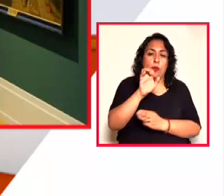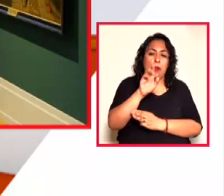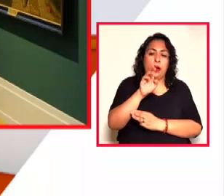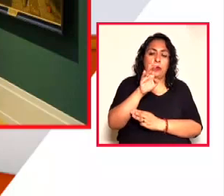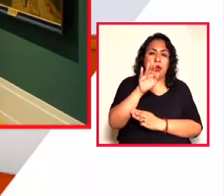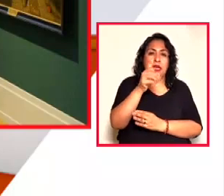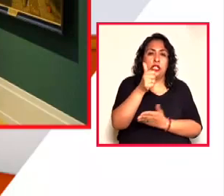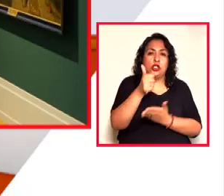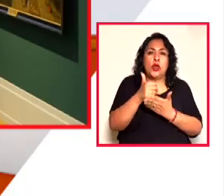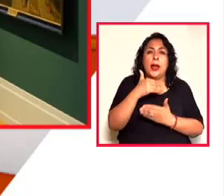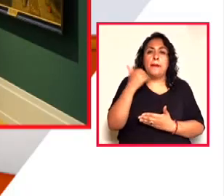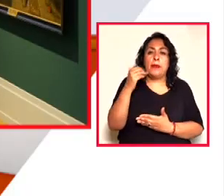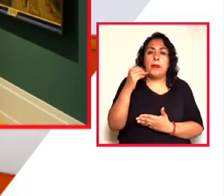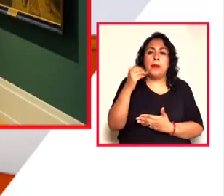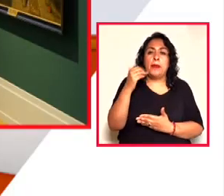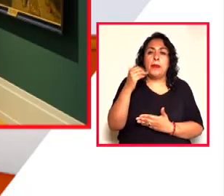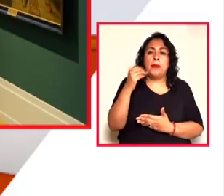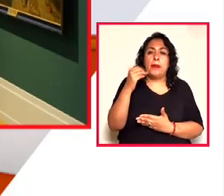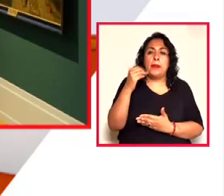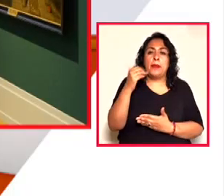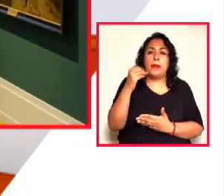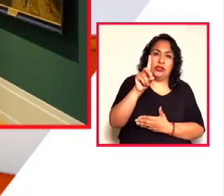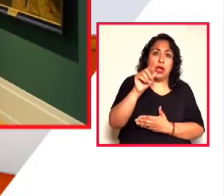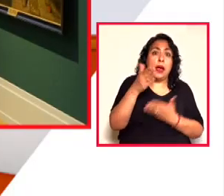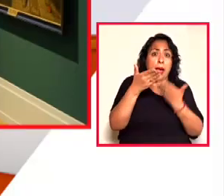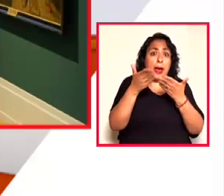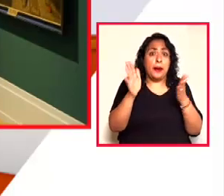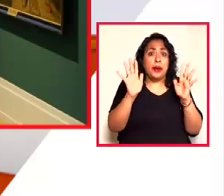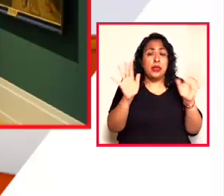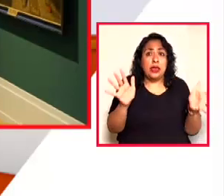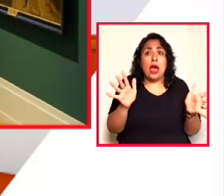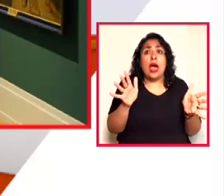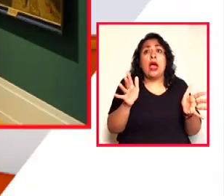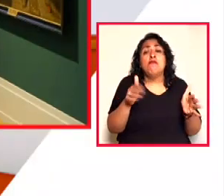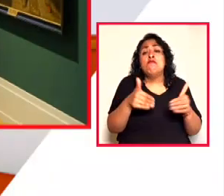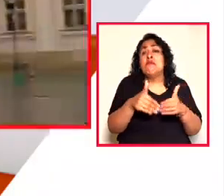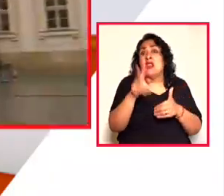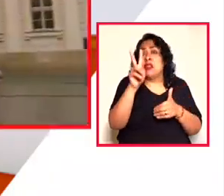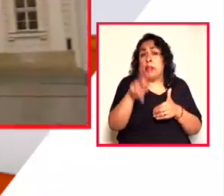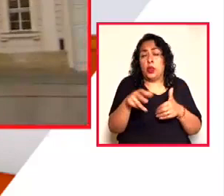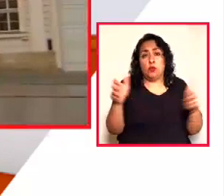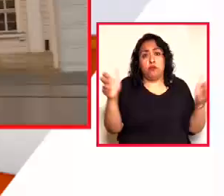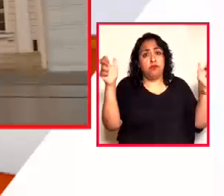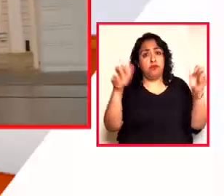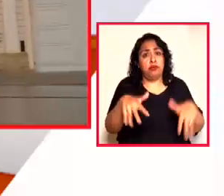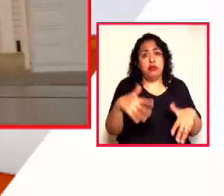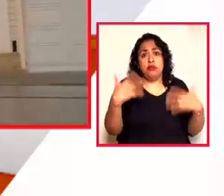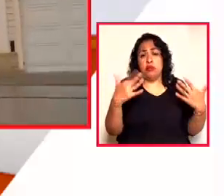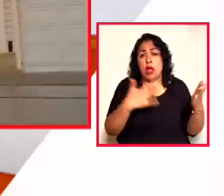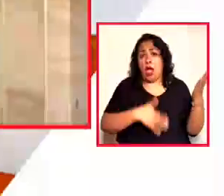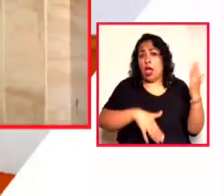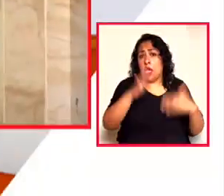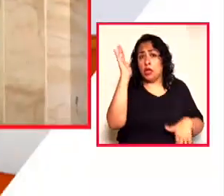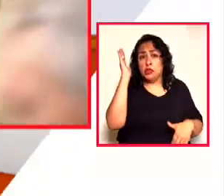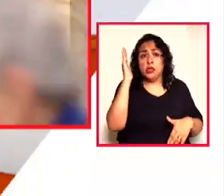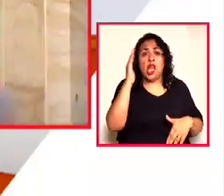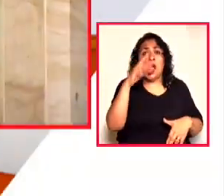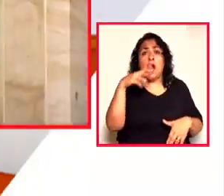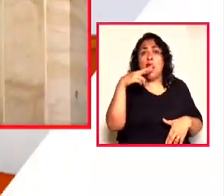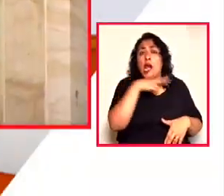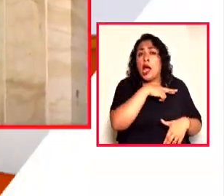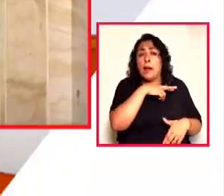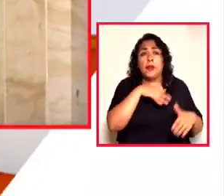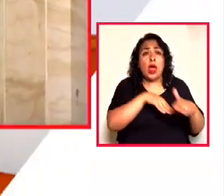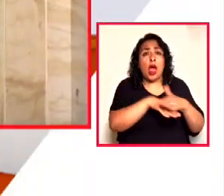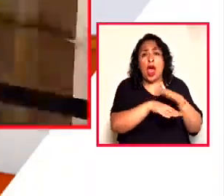Potsdam ha abierto sus puertas hace apenas unos pocos días y está siendo un gran éxito. Las entradas se agotan rápidamente a